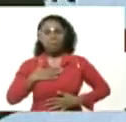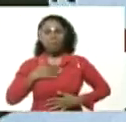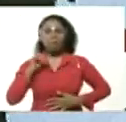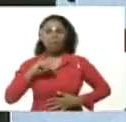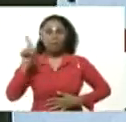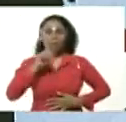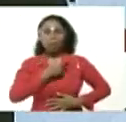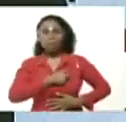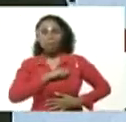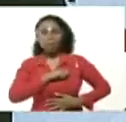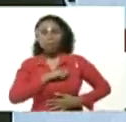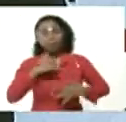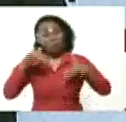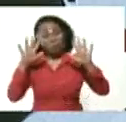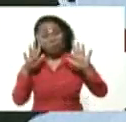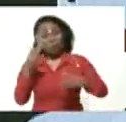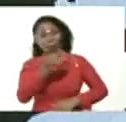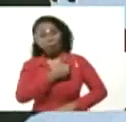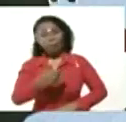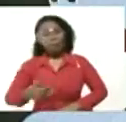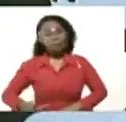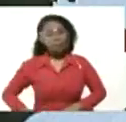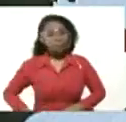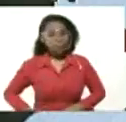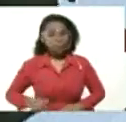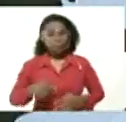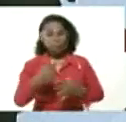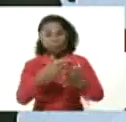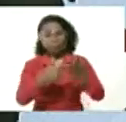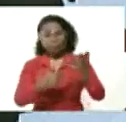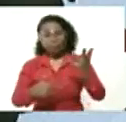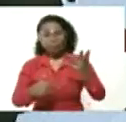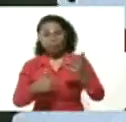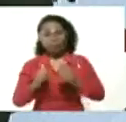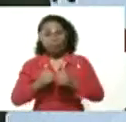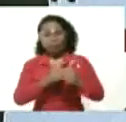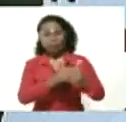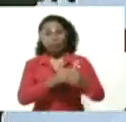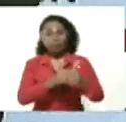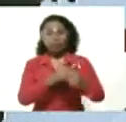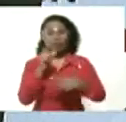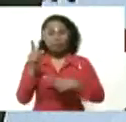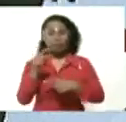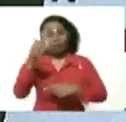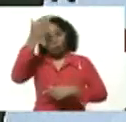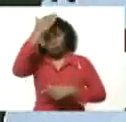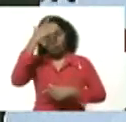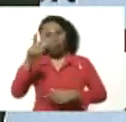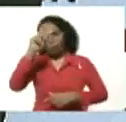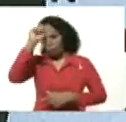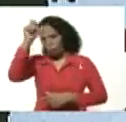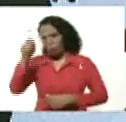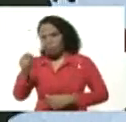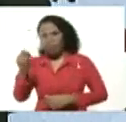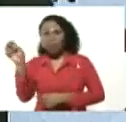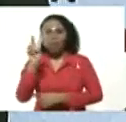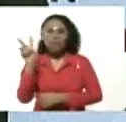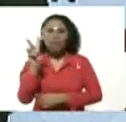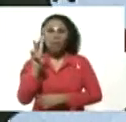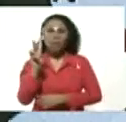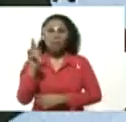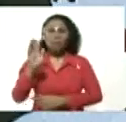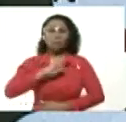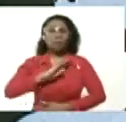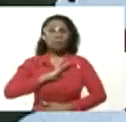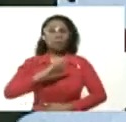España, e incluso al presidente Sánchez. Pese a haber seguido las exigencias de Trump a la hora de reconocer al ciudadano venezolano que se